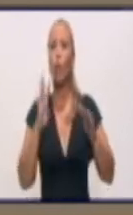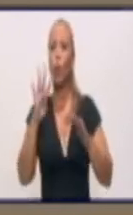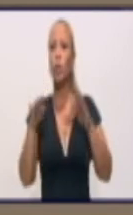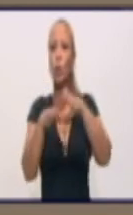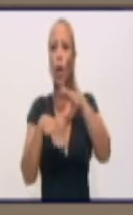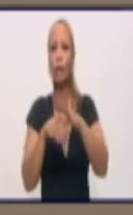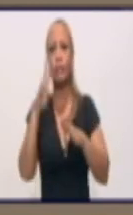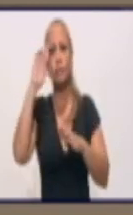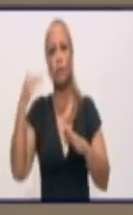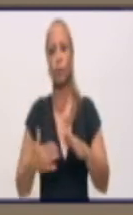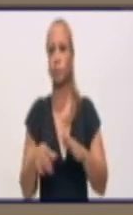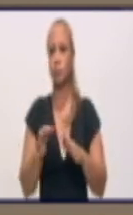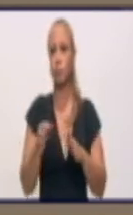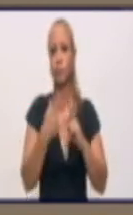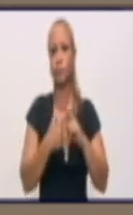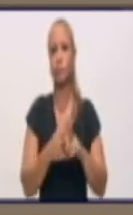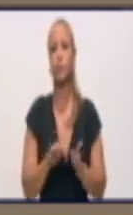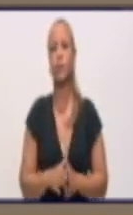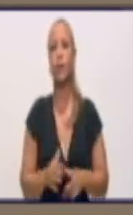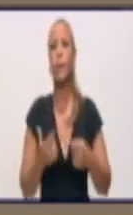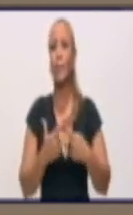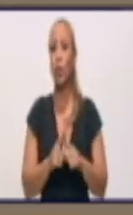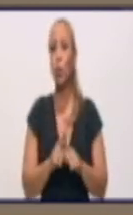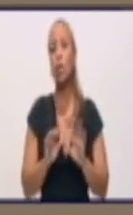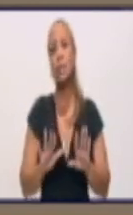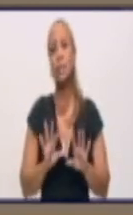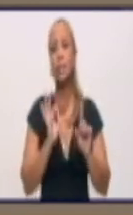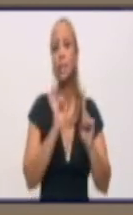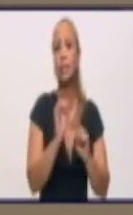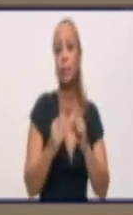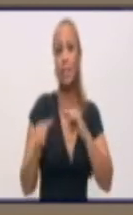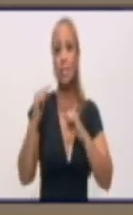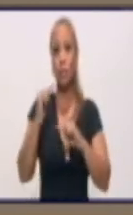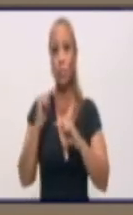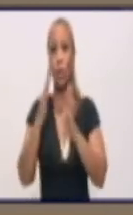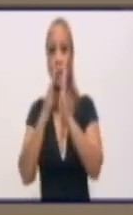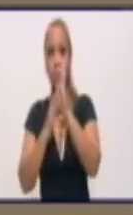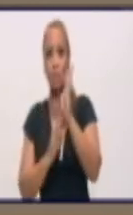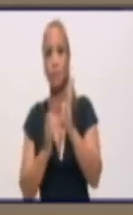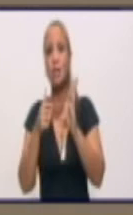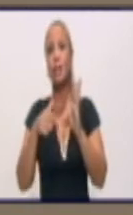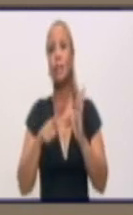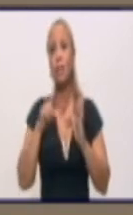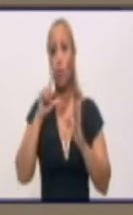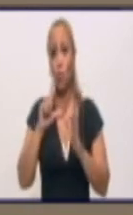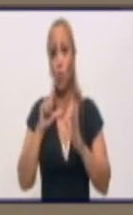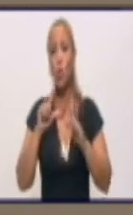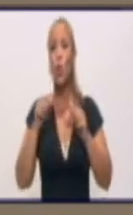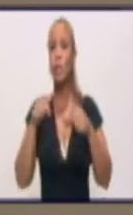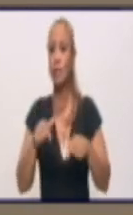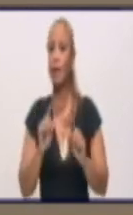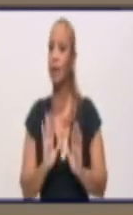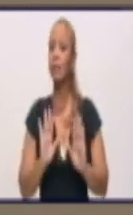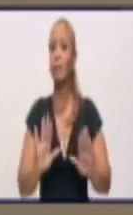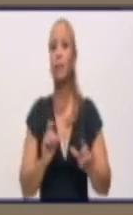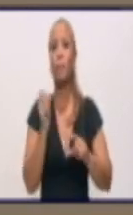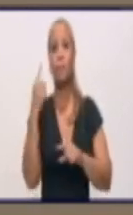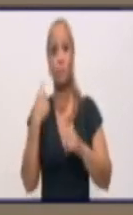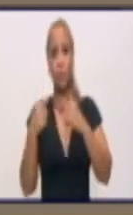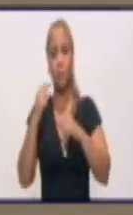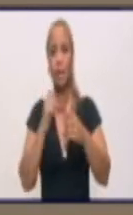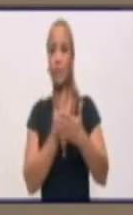Bayamo. Pero bueno, estamos a principio del ciclo del mes de julio, es la primera semana. Y ya en esta primera semana, el área de salud